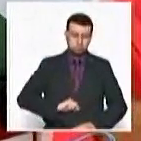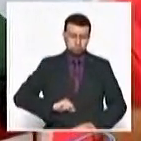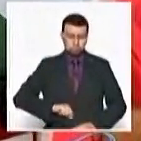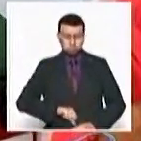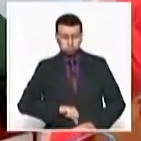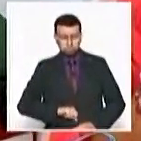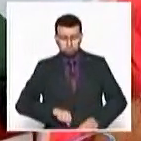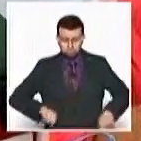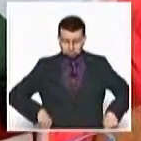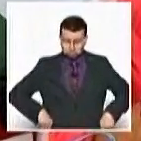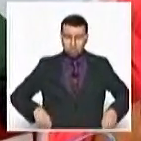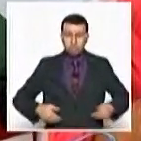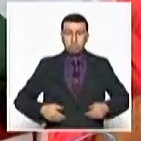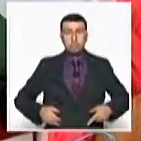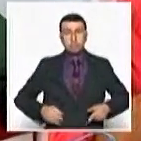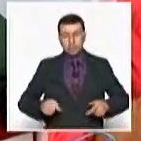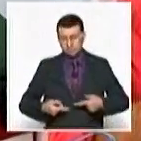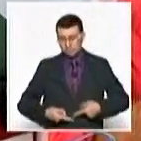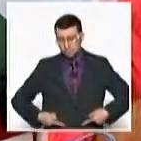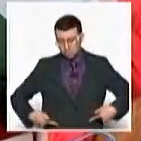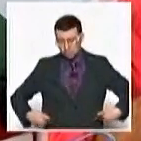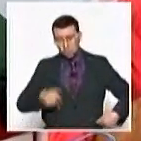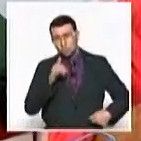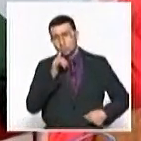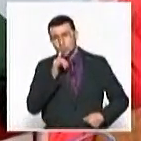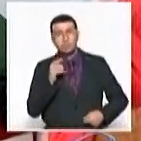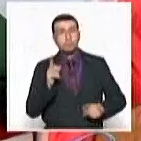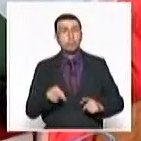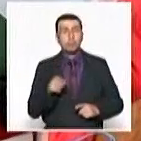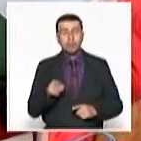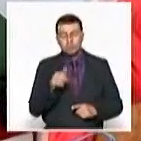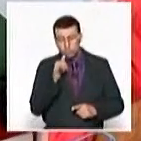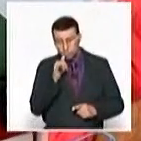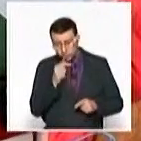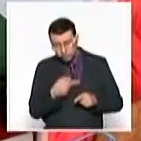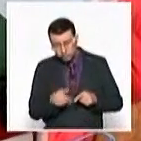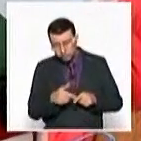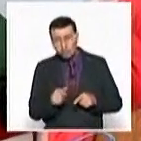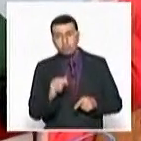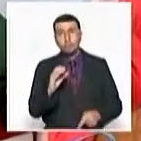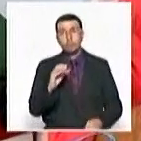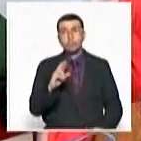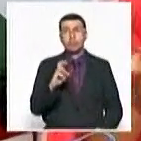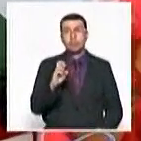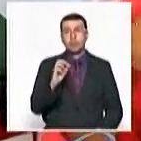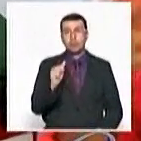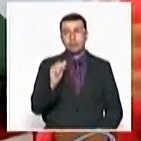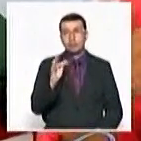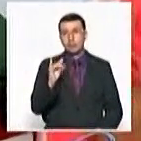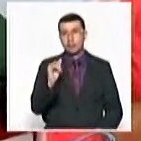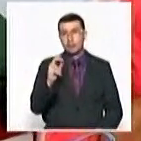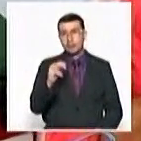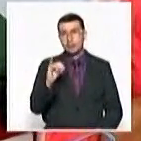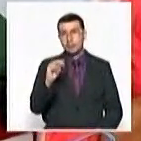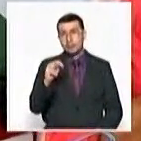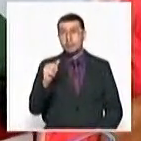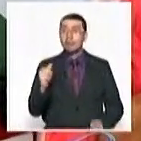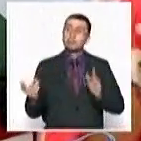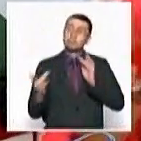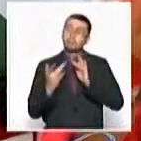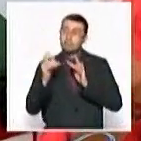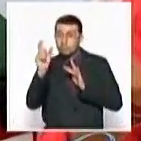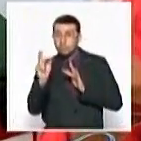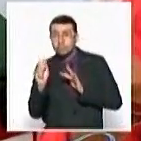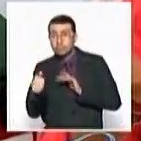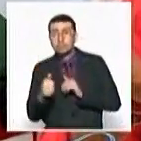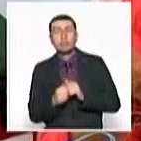y vías urinarias, de examen de laboratorio, creatinina parcial de orina y antígeno prostático, y la cita con el urólogo y